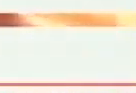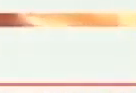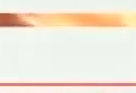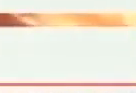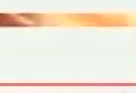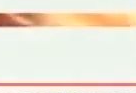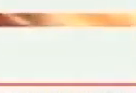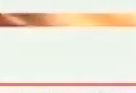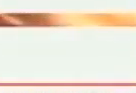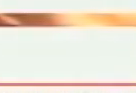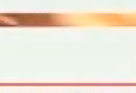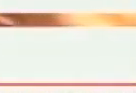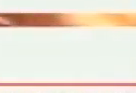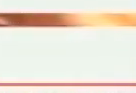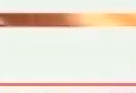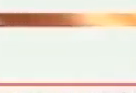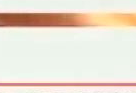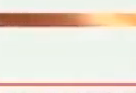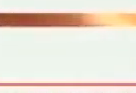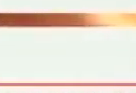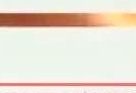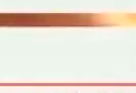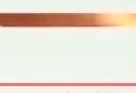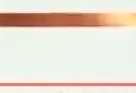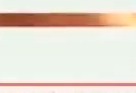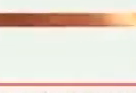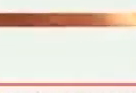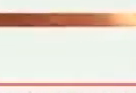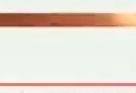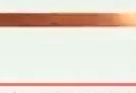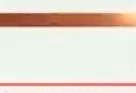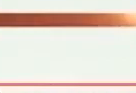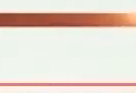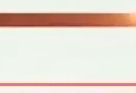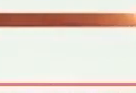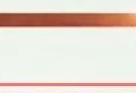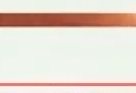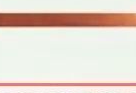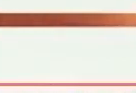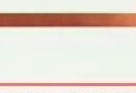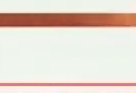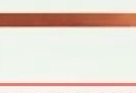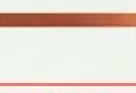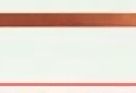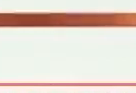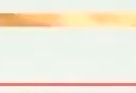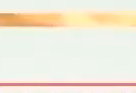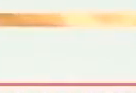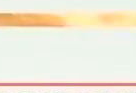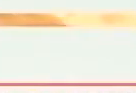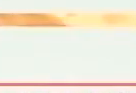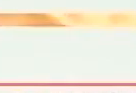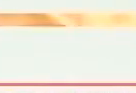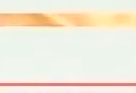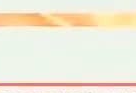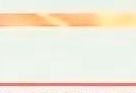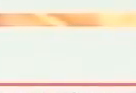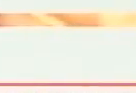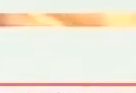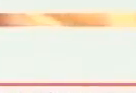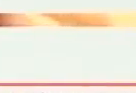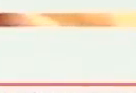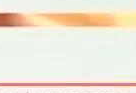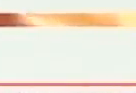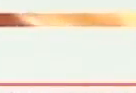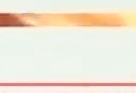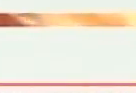esas facultades legislativas y de control político? La Asamblea Nacional no da muestras de querer meterse por el camino de la